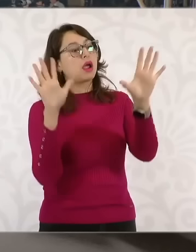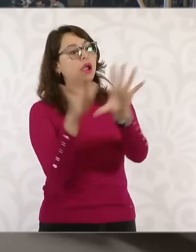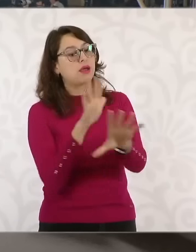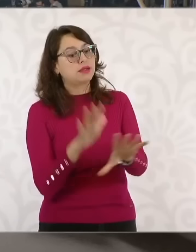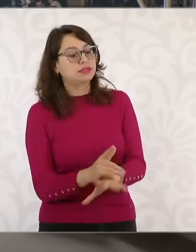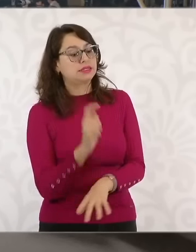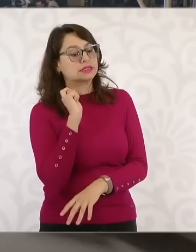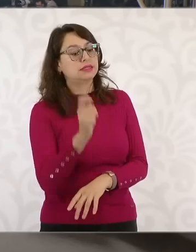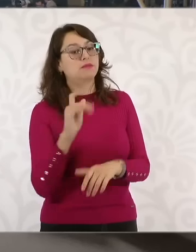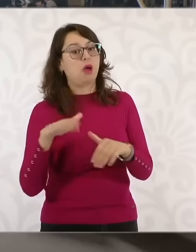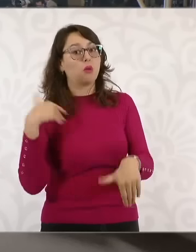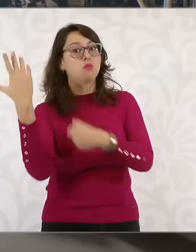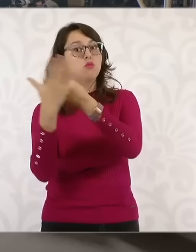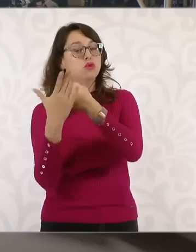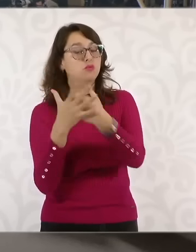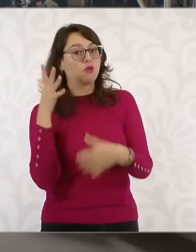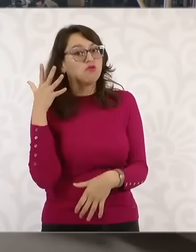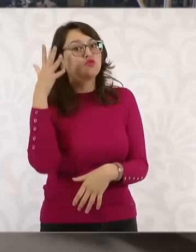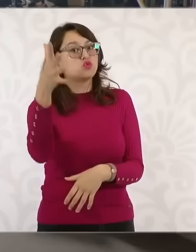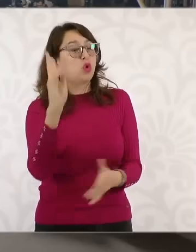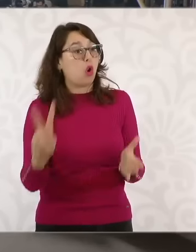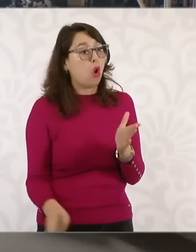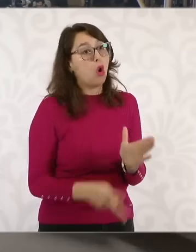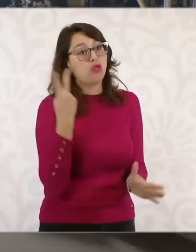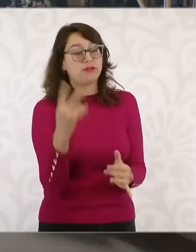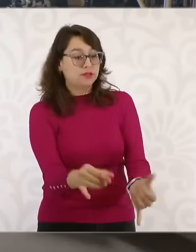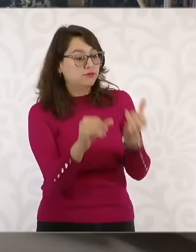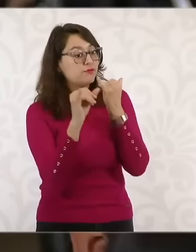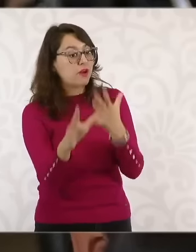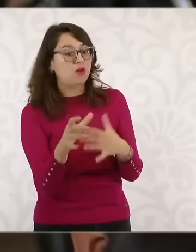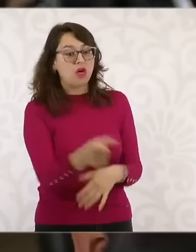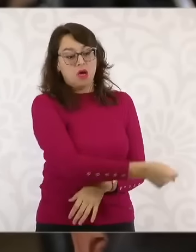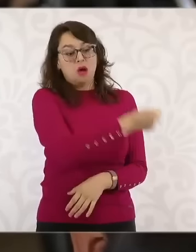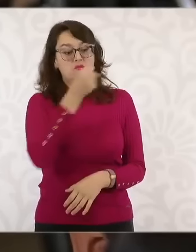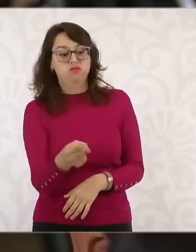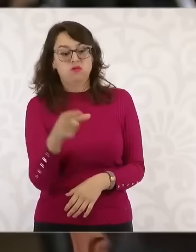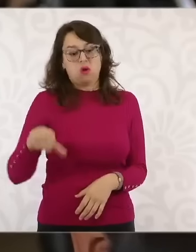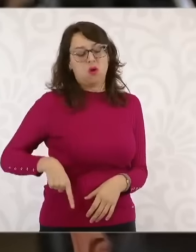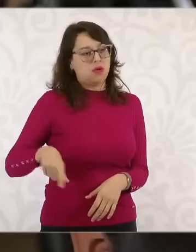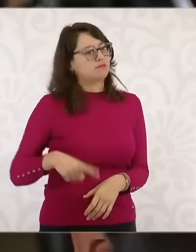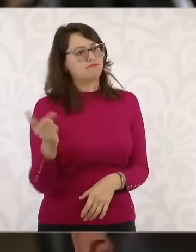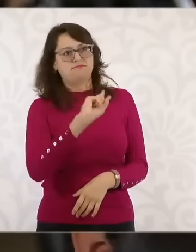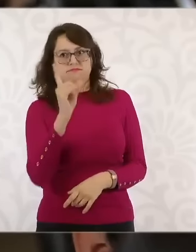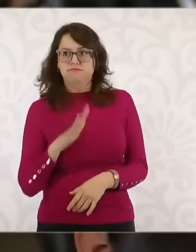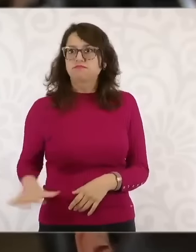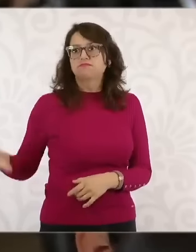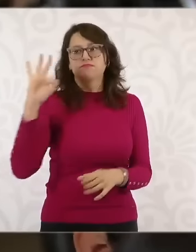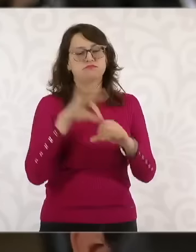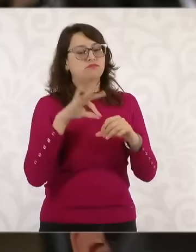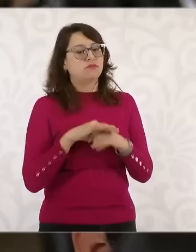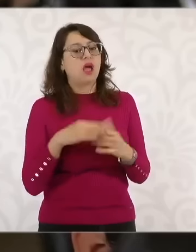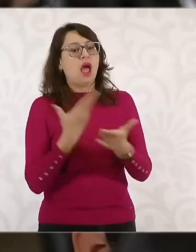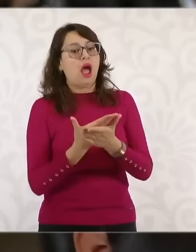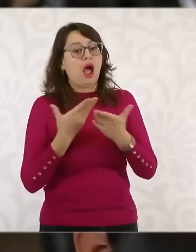nunca más se impongan gobiernos que nosotros como pueblo no elegimos. Y por supuesto este lema del PAN pues ya nadie